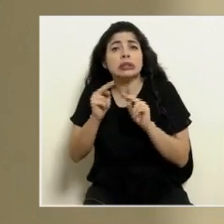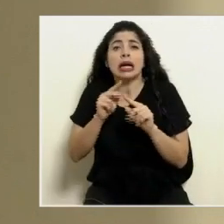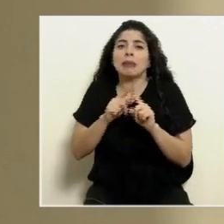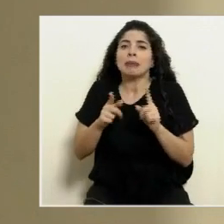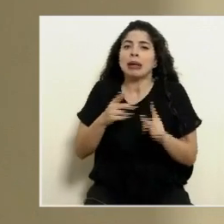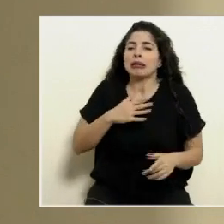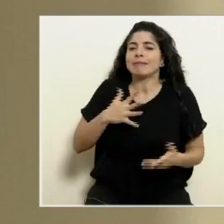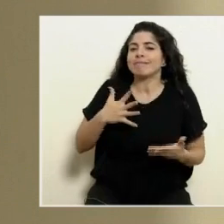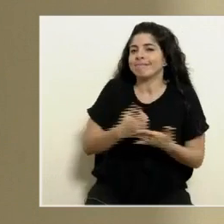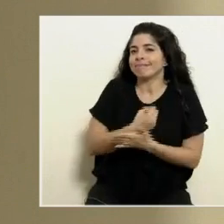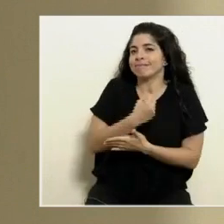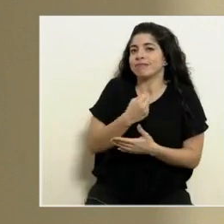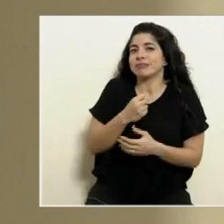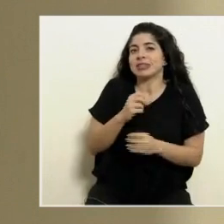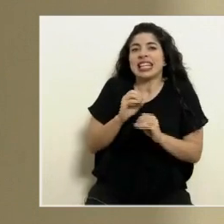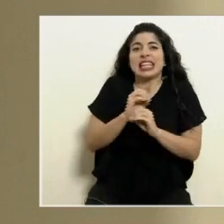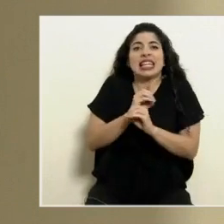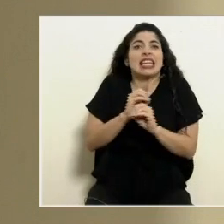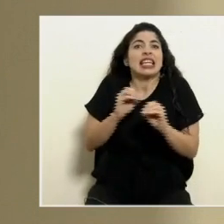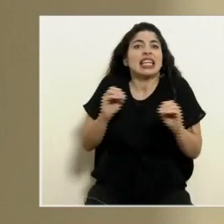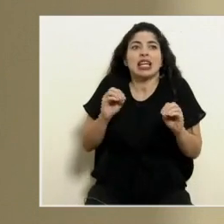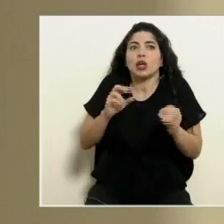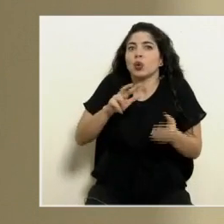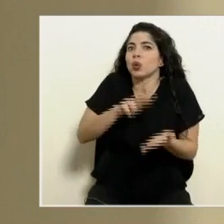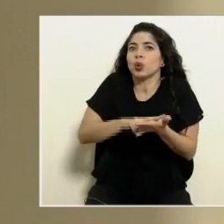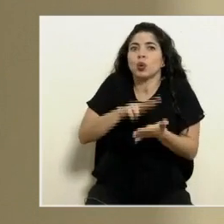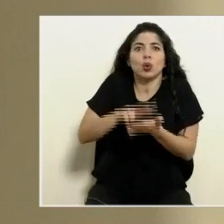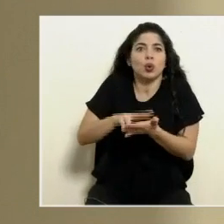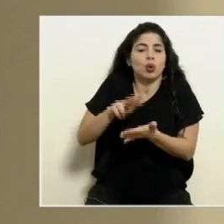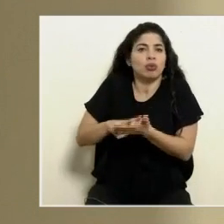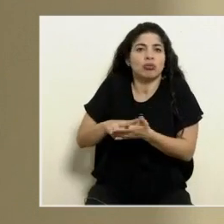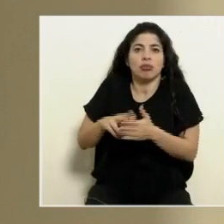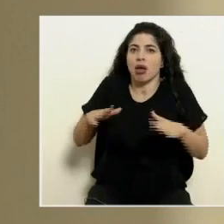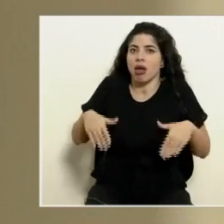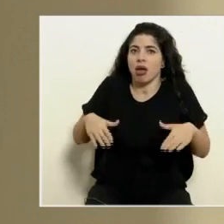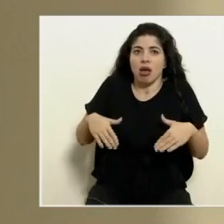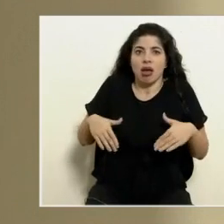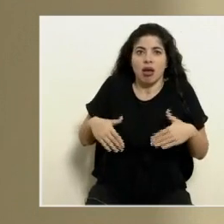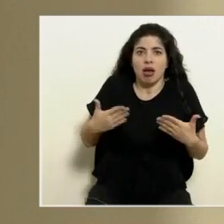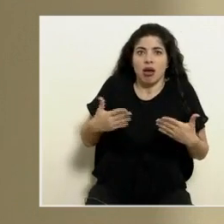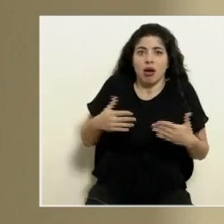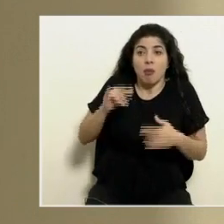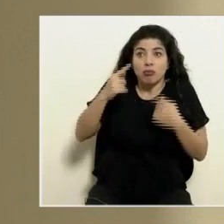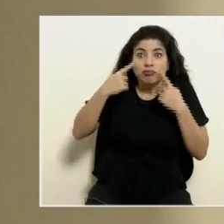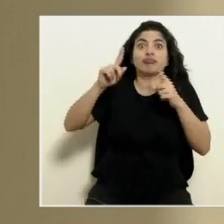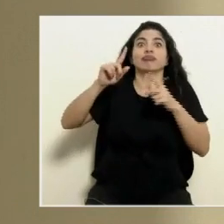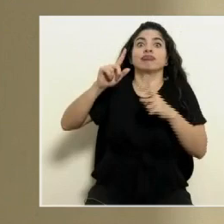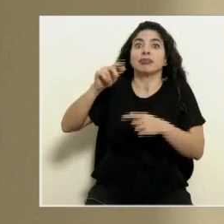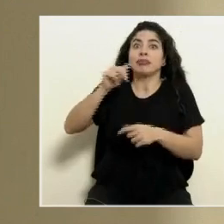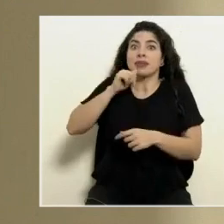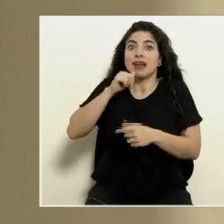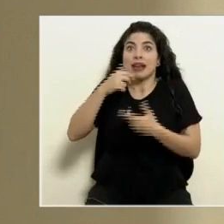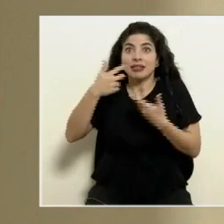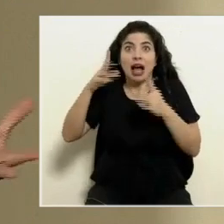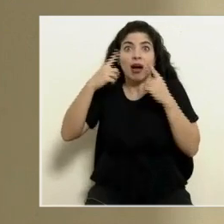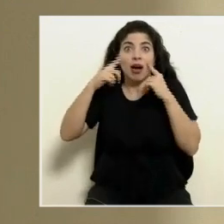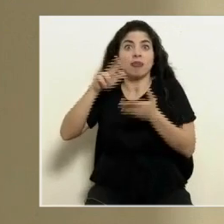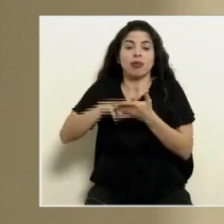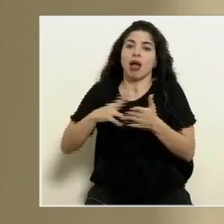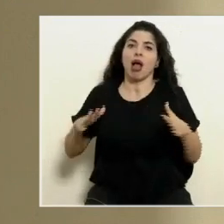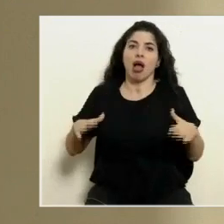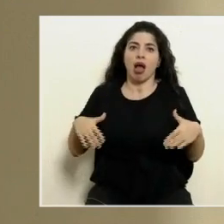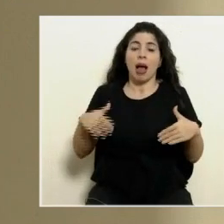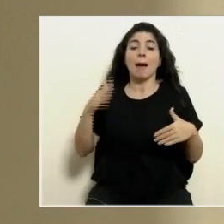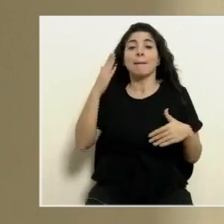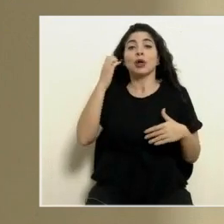lamentablemente ninguna ha podido ser validada o aplicada, ¿verdad? O sea, concretada por parte del sector privado, porque al final